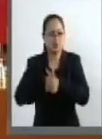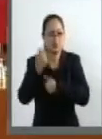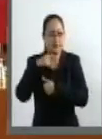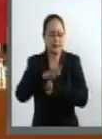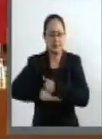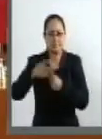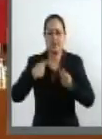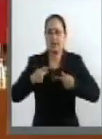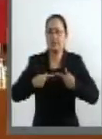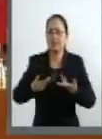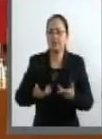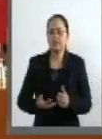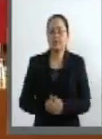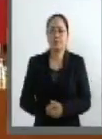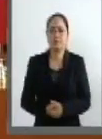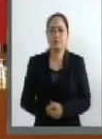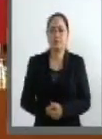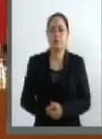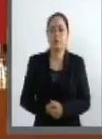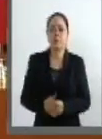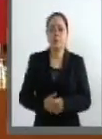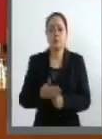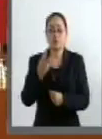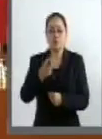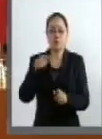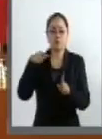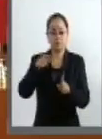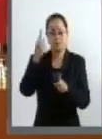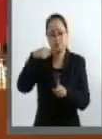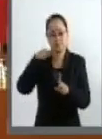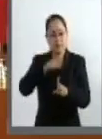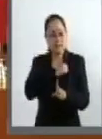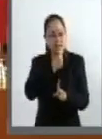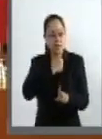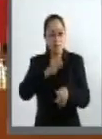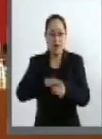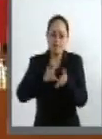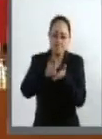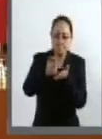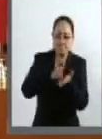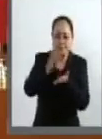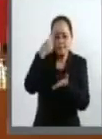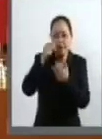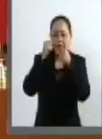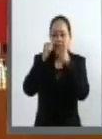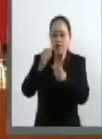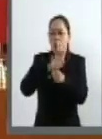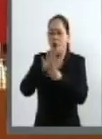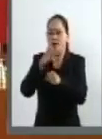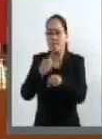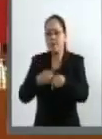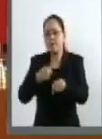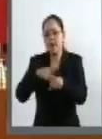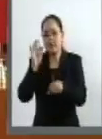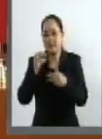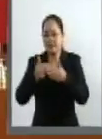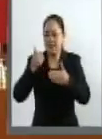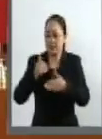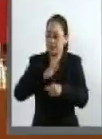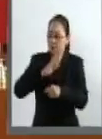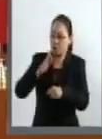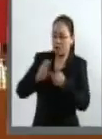población y por los recursos dirigidos al sistema de salud para atender enfermedades que pudieron ser prevenidas